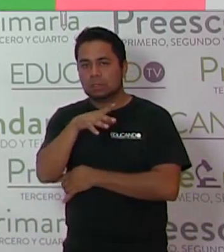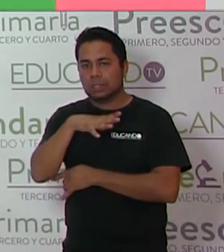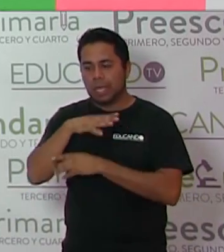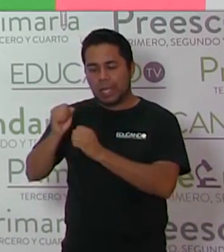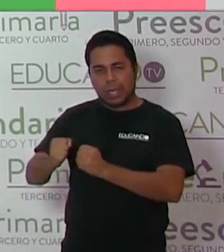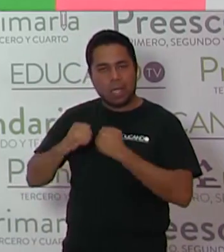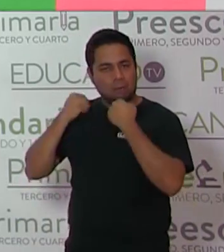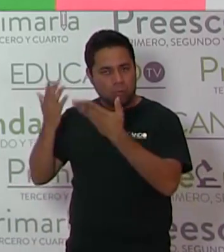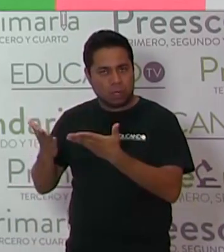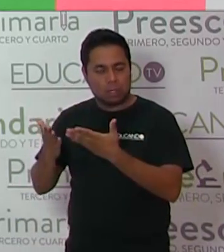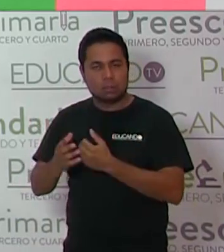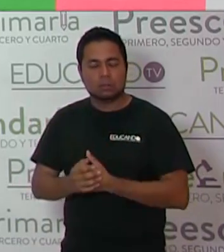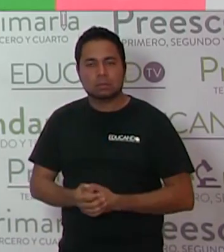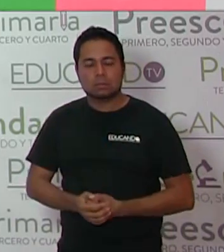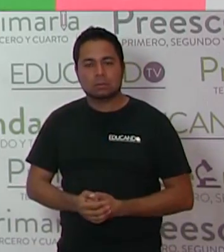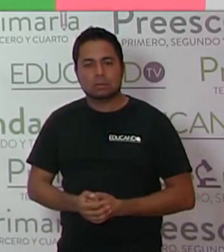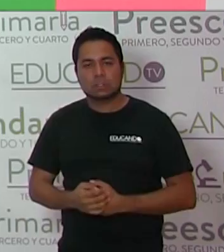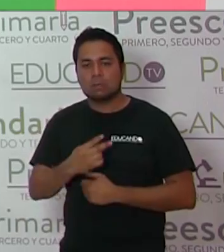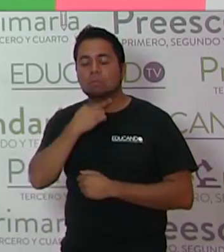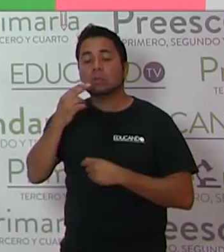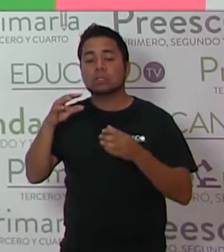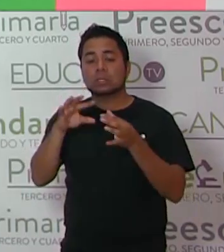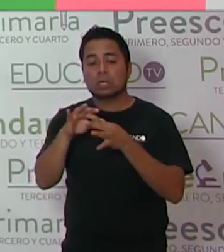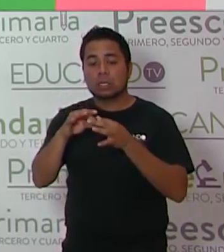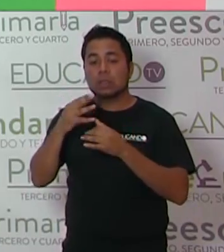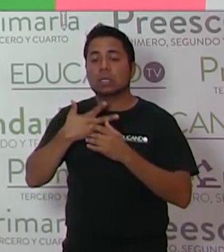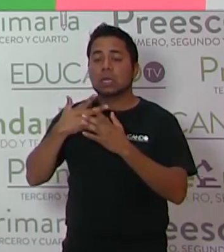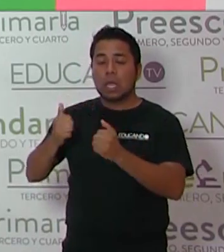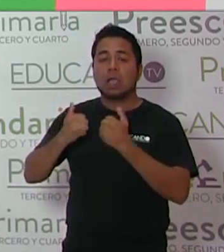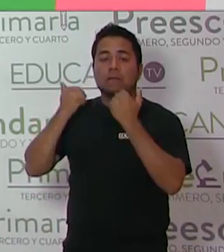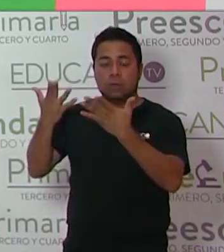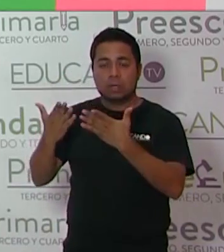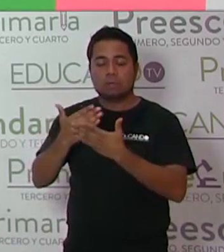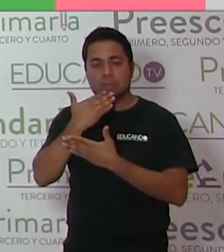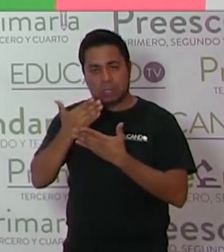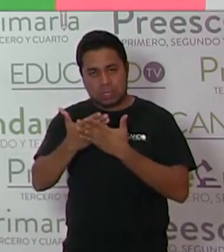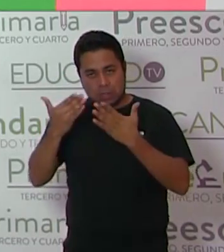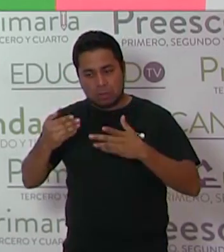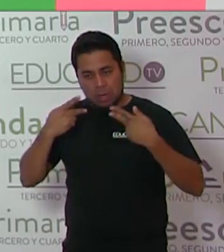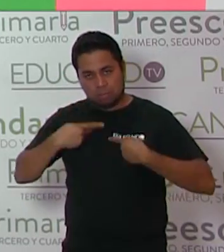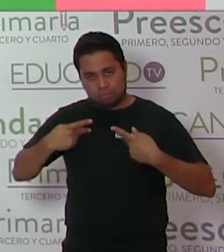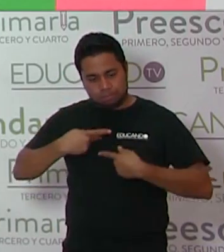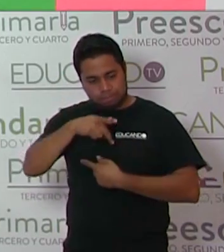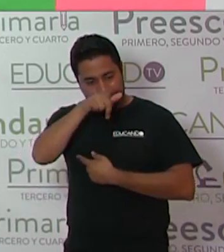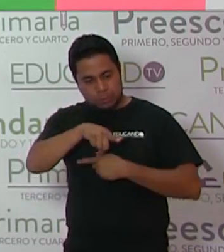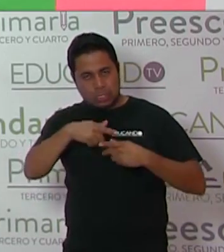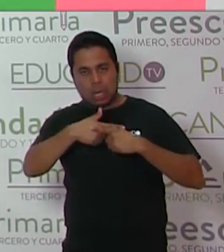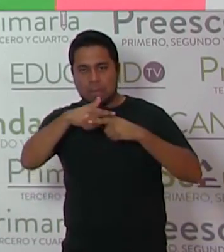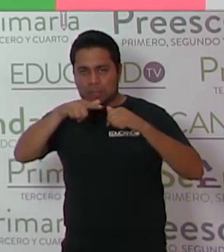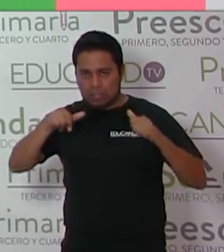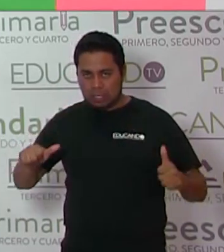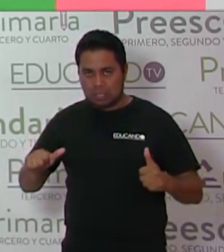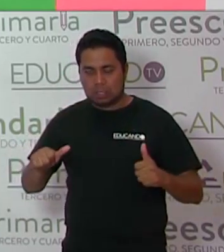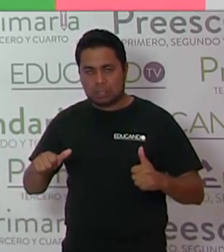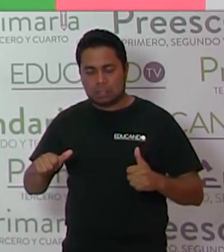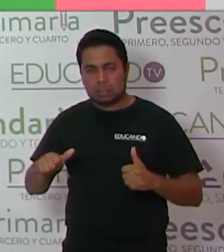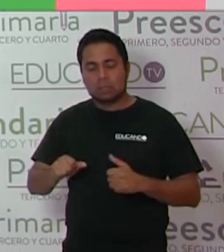es externa la voz narrativa. Ahora, la persona